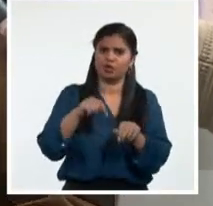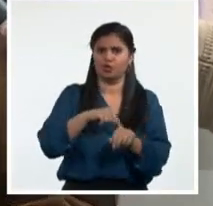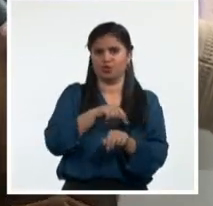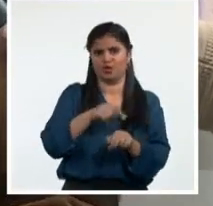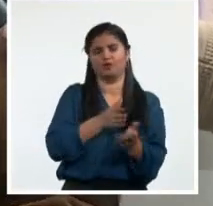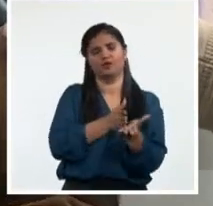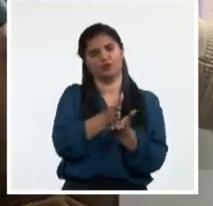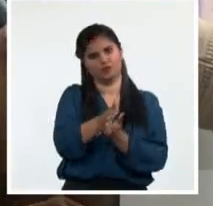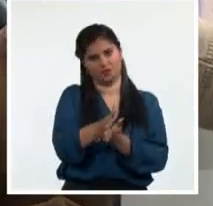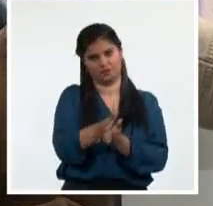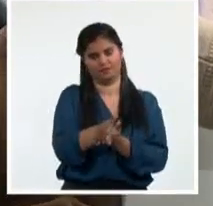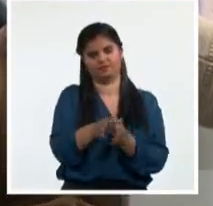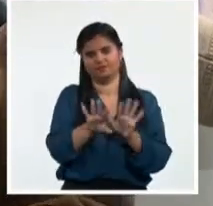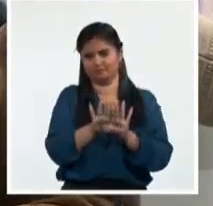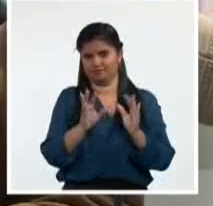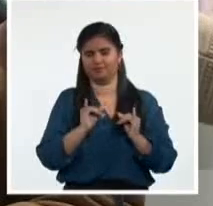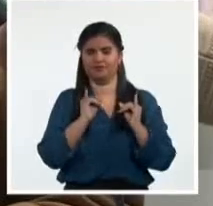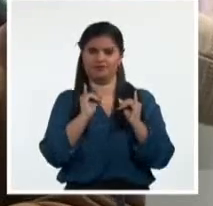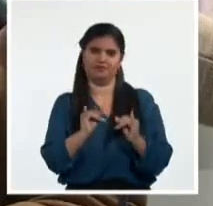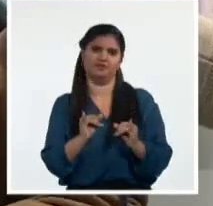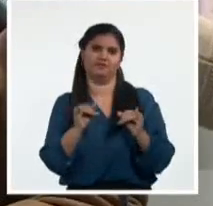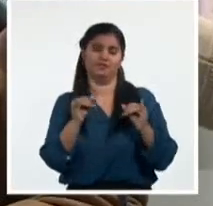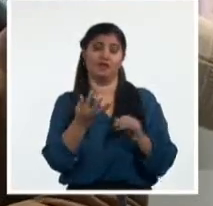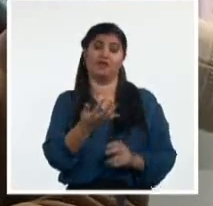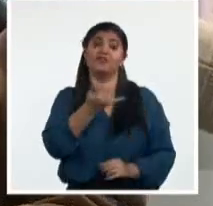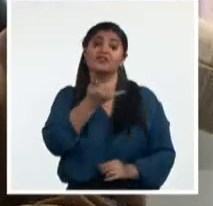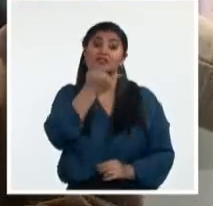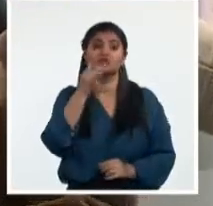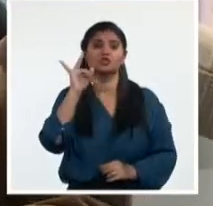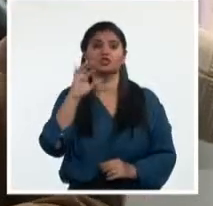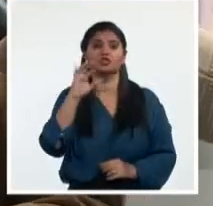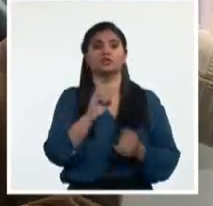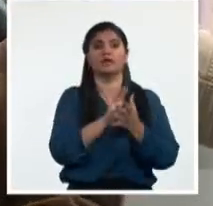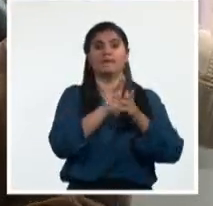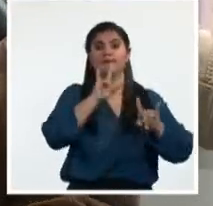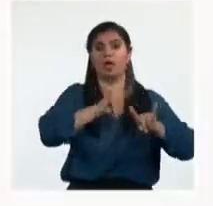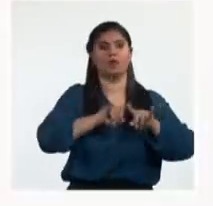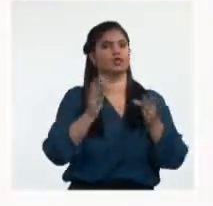condiciones que tenemos previstas, que la afectación sea 70 megawatts y la afectación no llegue a una hora.